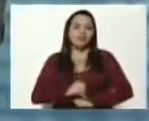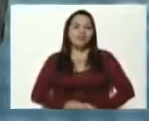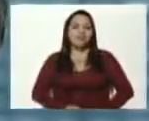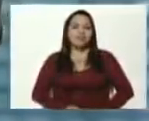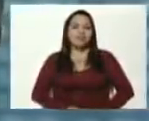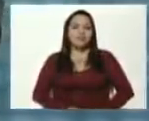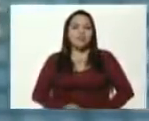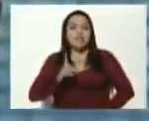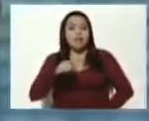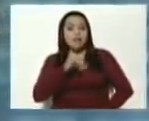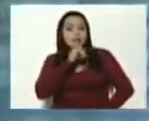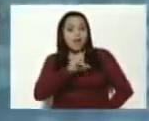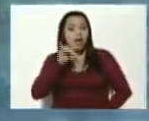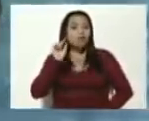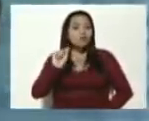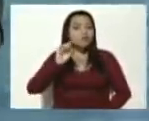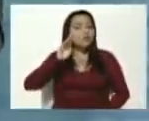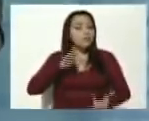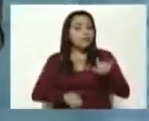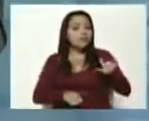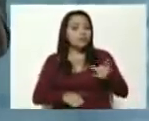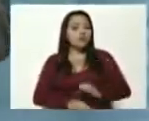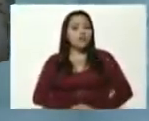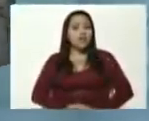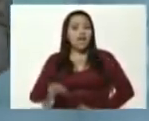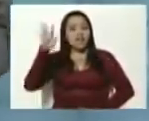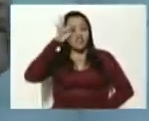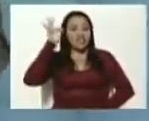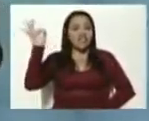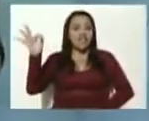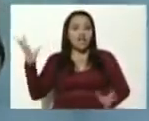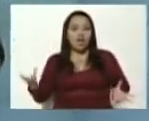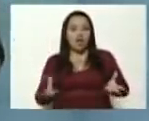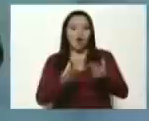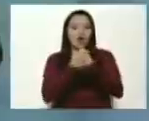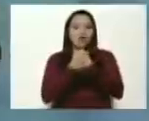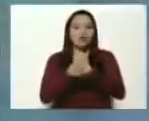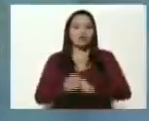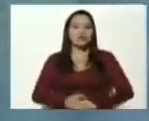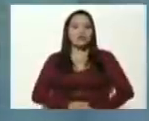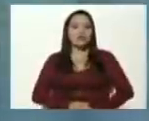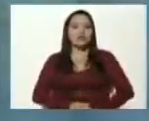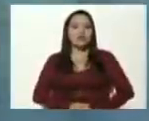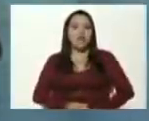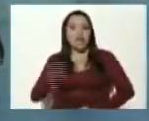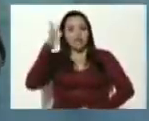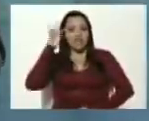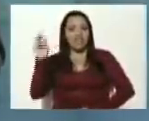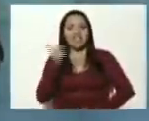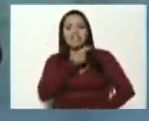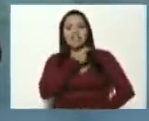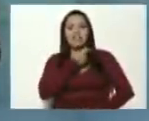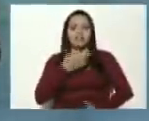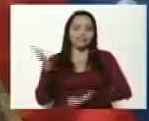Hay información de último minuto también en la Fiscalía con el titular del Ministerio Público, Tarek William Saad.